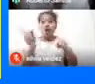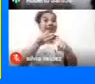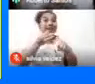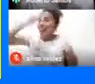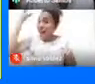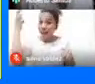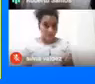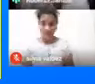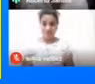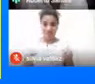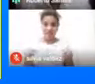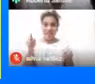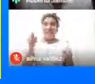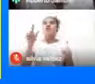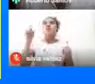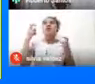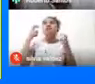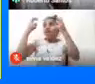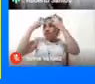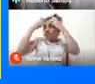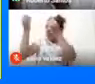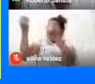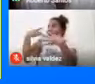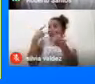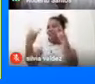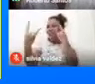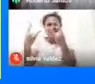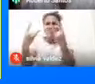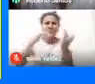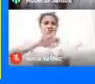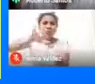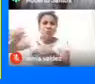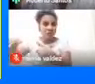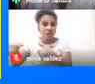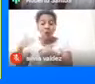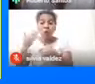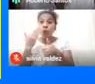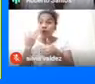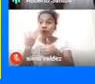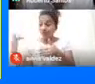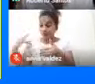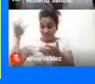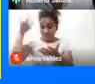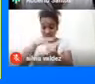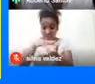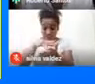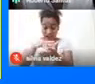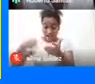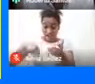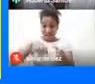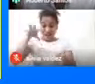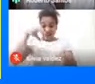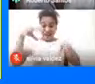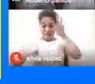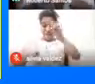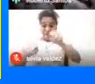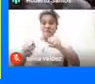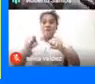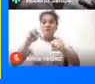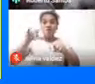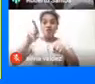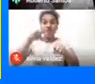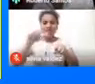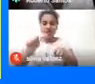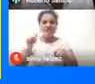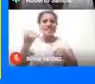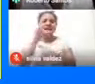La sabiduría Que nos interesa A nosotros Cuando los españoles Llegan Al territorio Muisca Ya